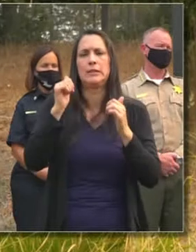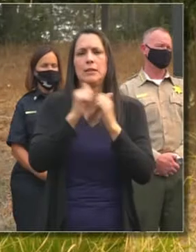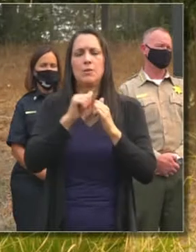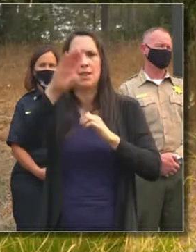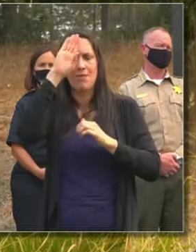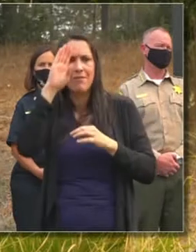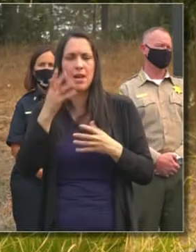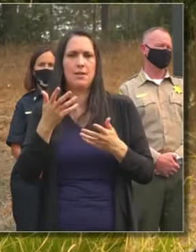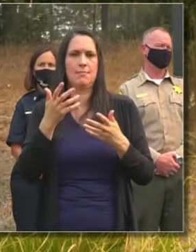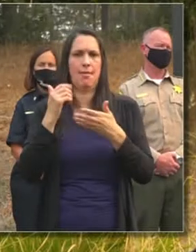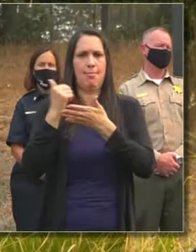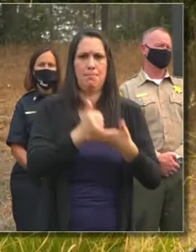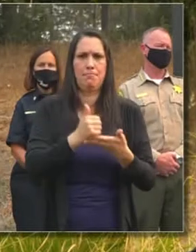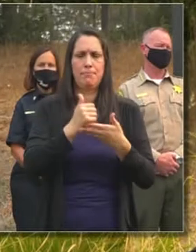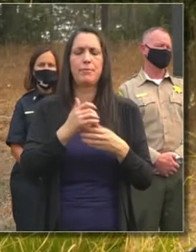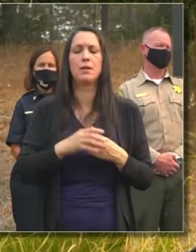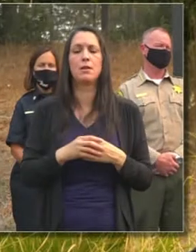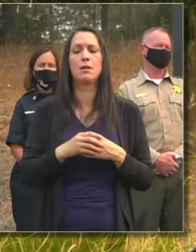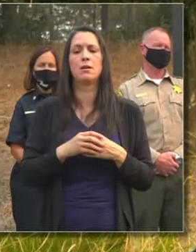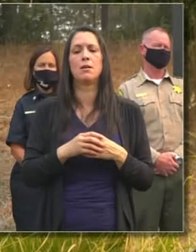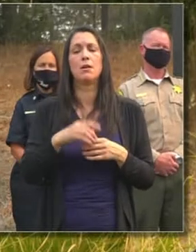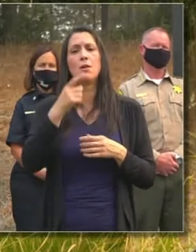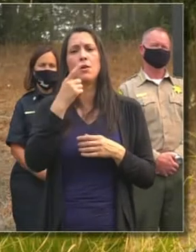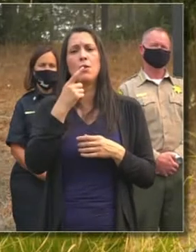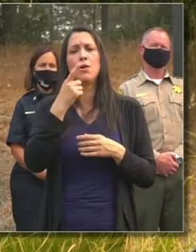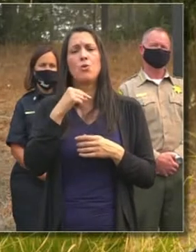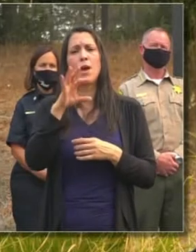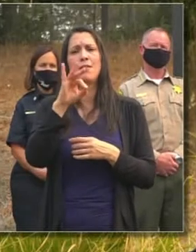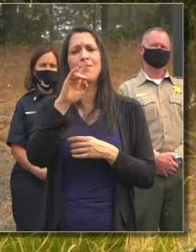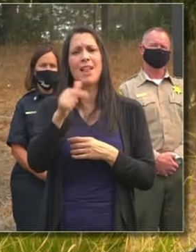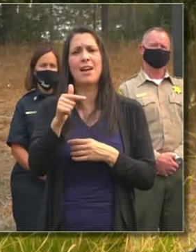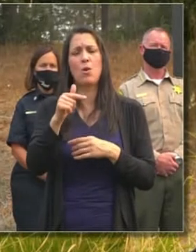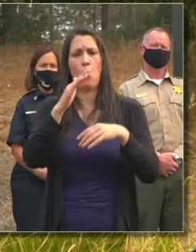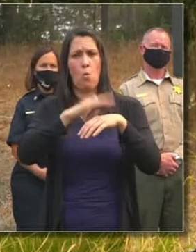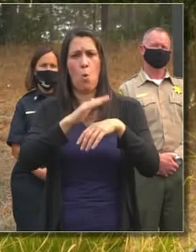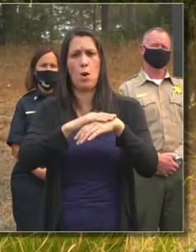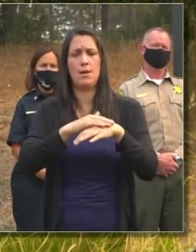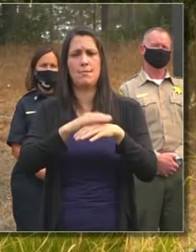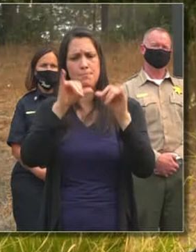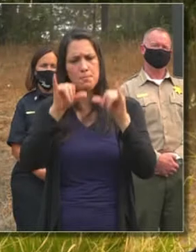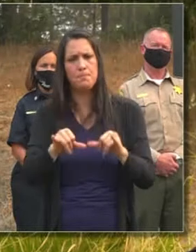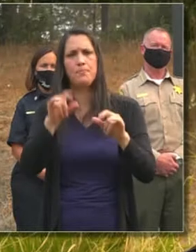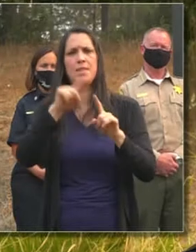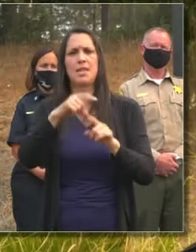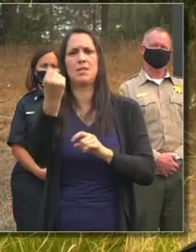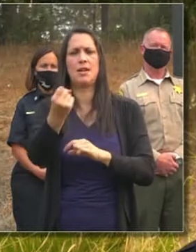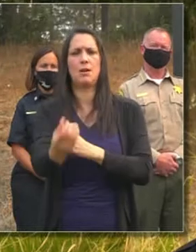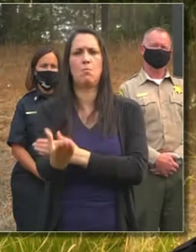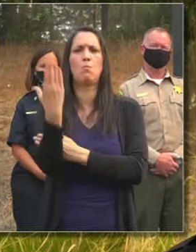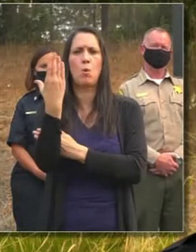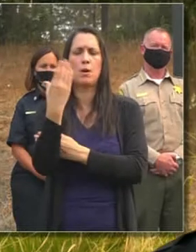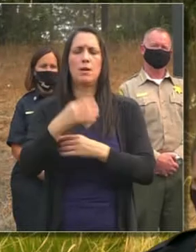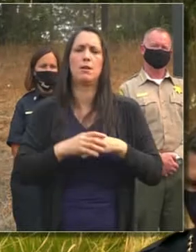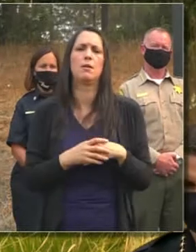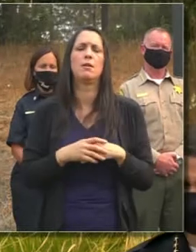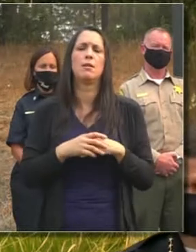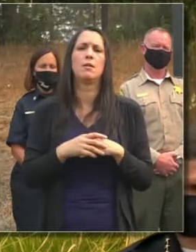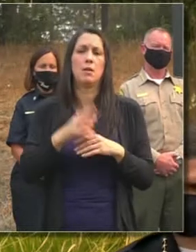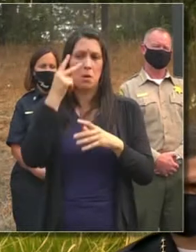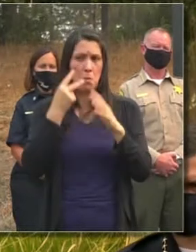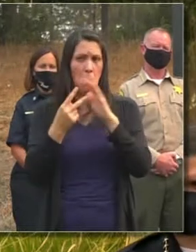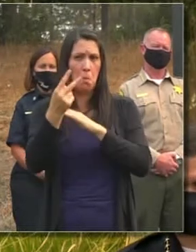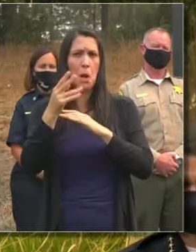posible para enfrentarnos a esto y estas advertencias de bandera roja están en efecto hasta el sábado en la mañana y en ese momento el clima